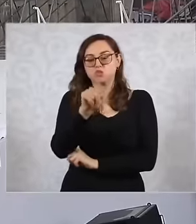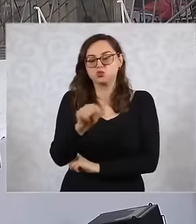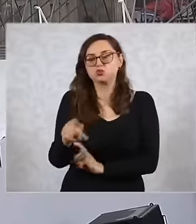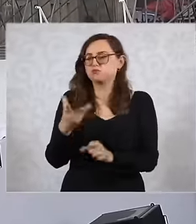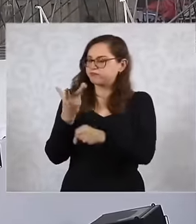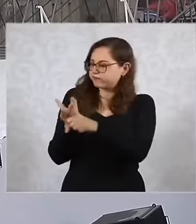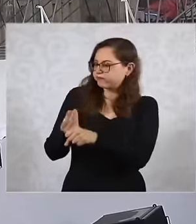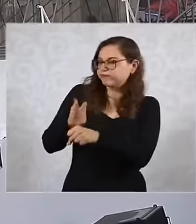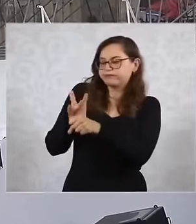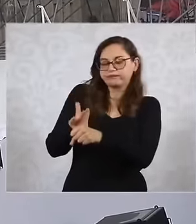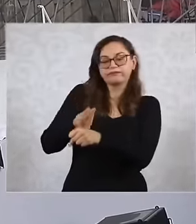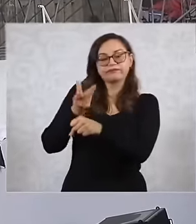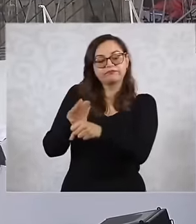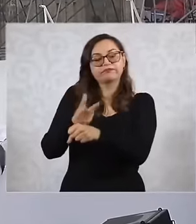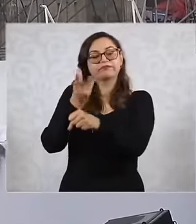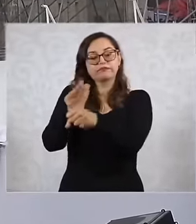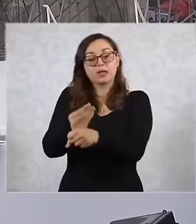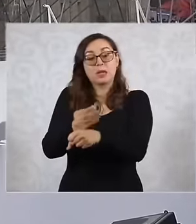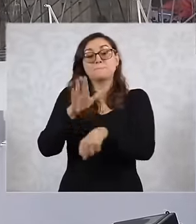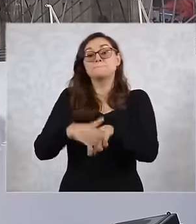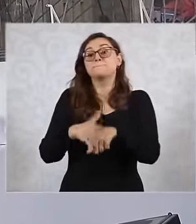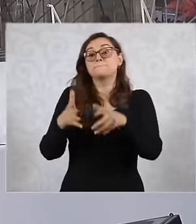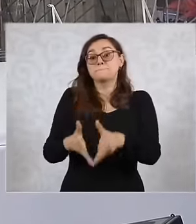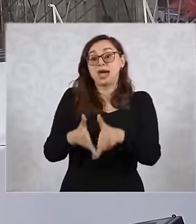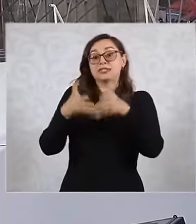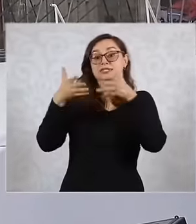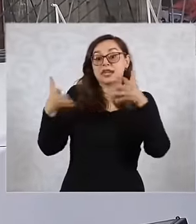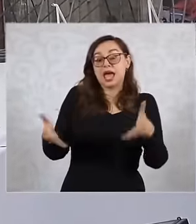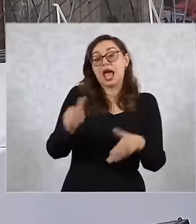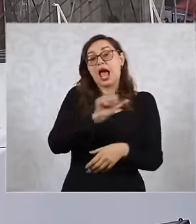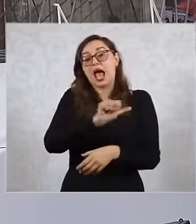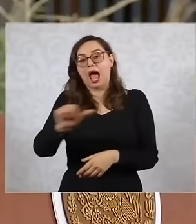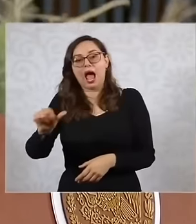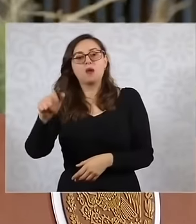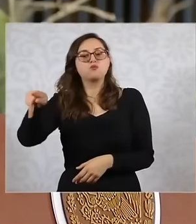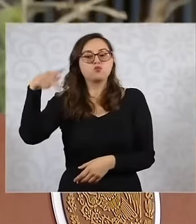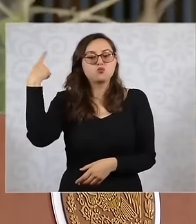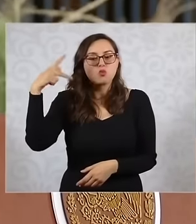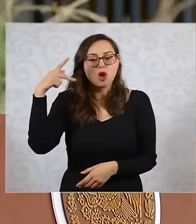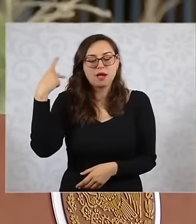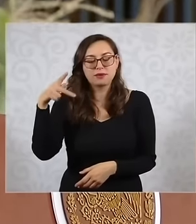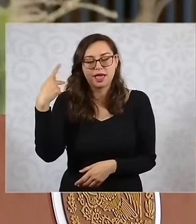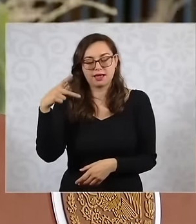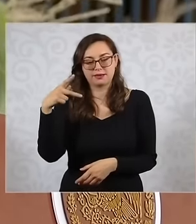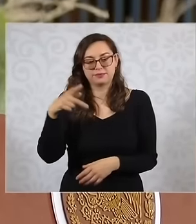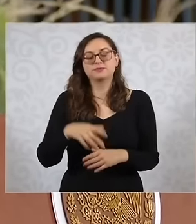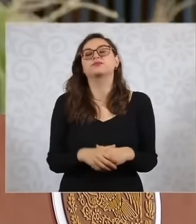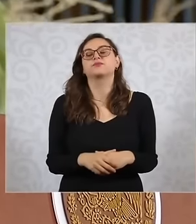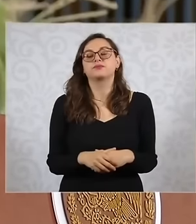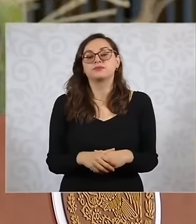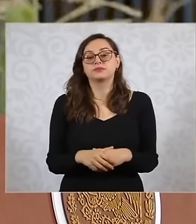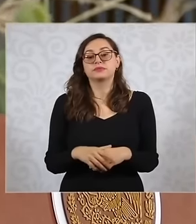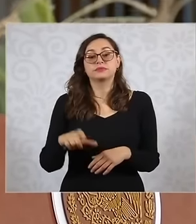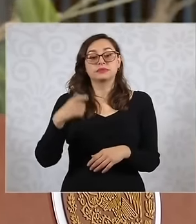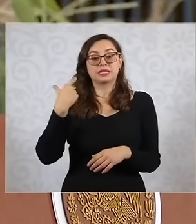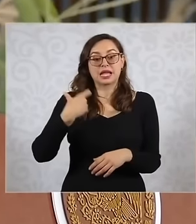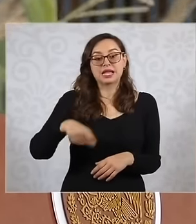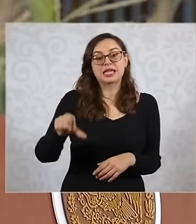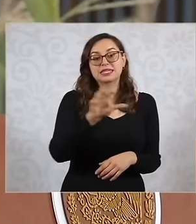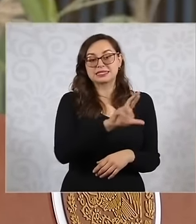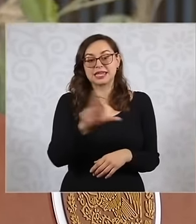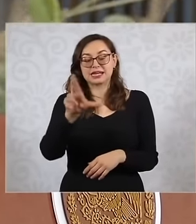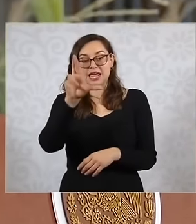Zihuatanejo. Ampliación hacia Mozoc, Puebla, de la supercarretera. En Quintana